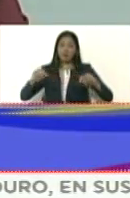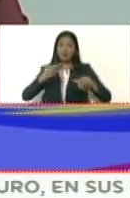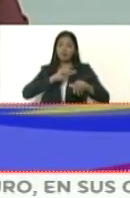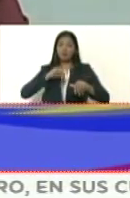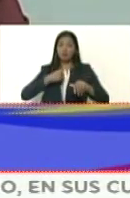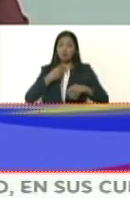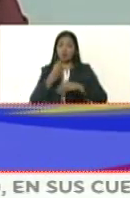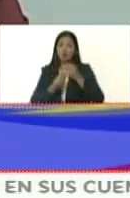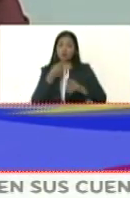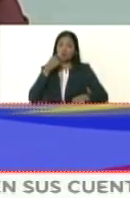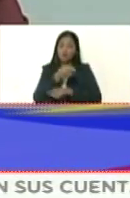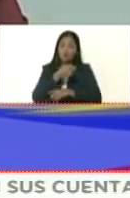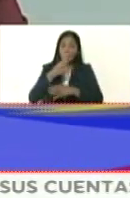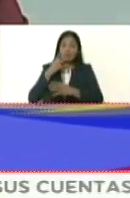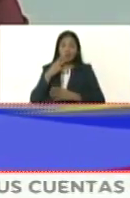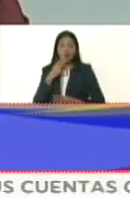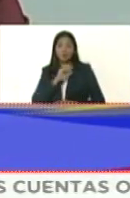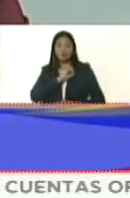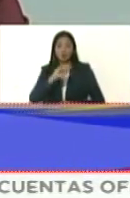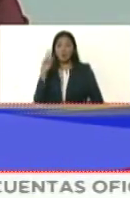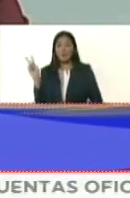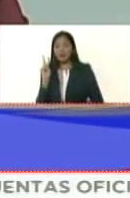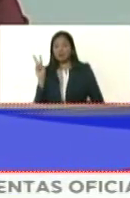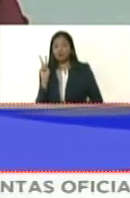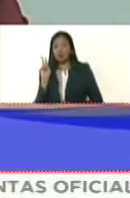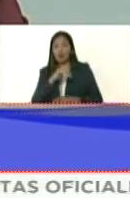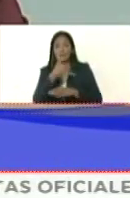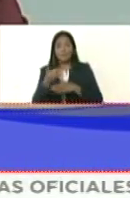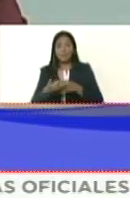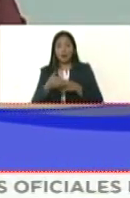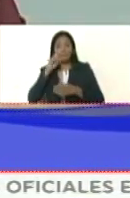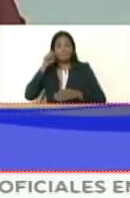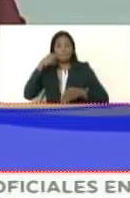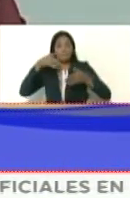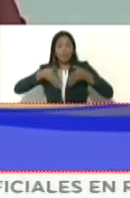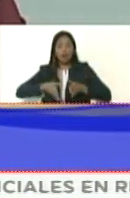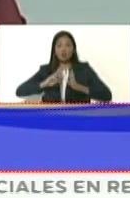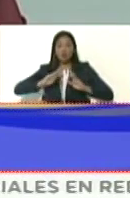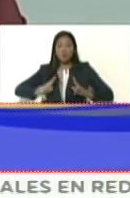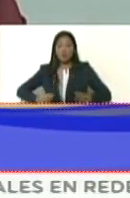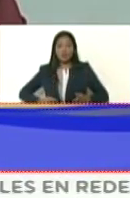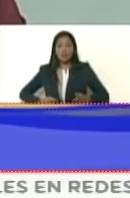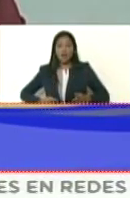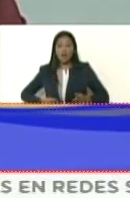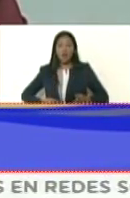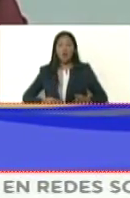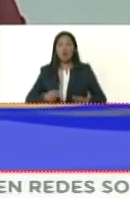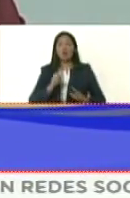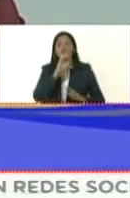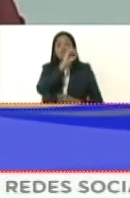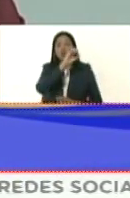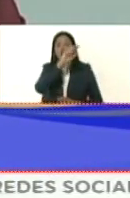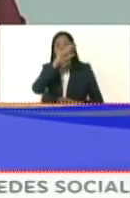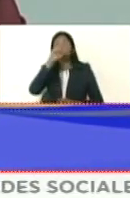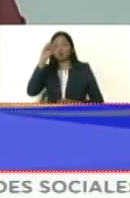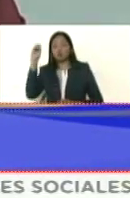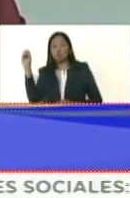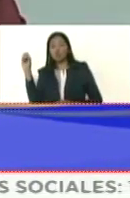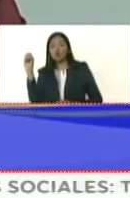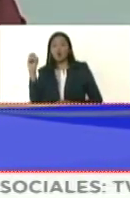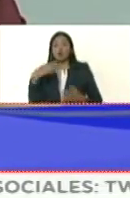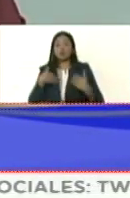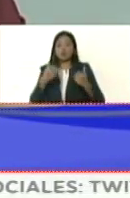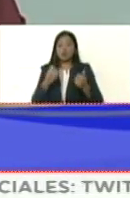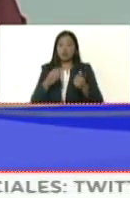ha ordenado, como son Somos Venezuela, Plan Parto Humanizado, 0800 Salud y todos los líderes y lideresas